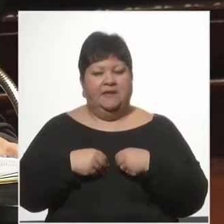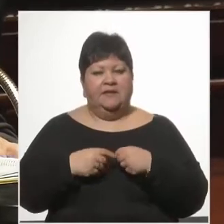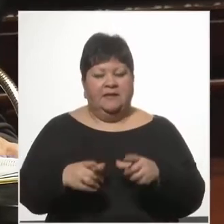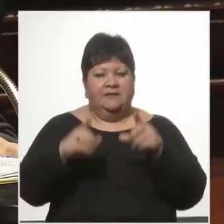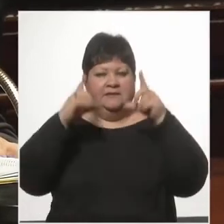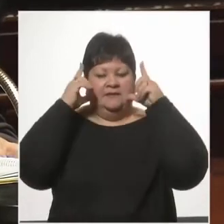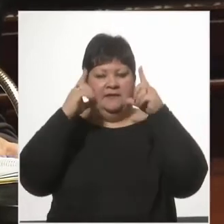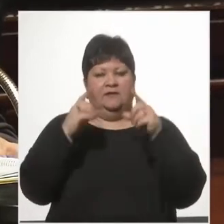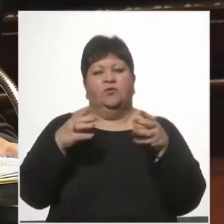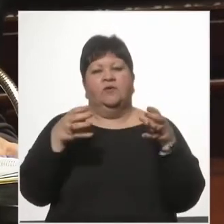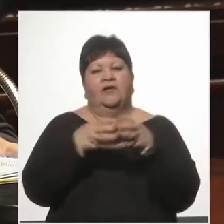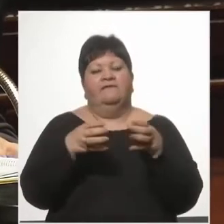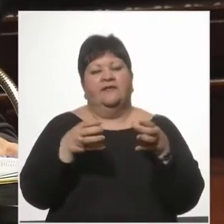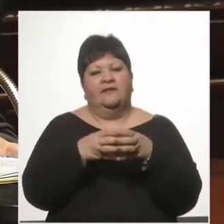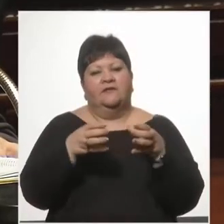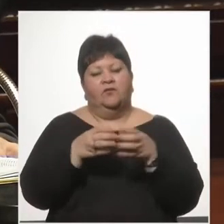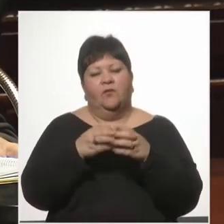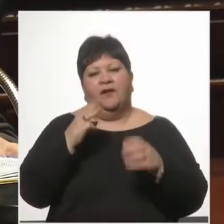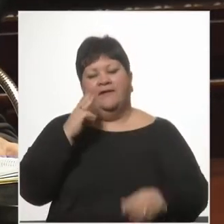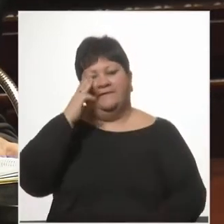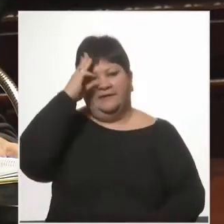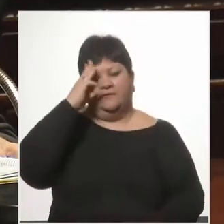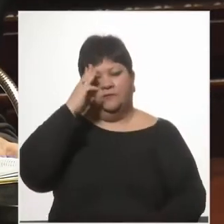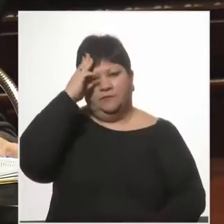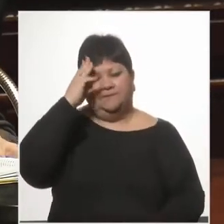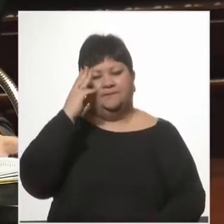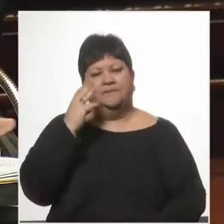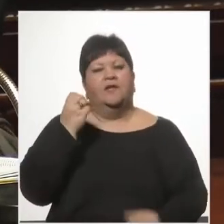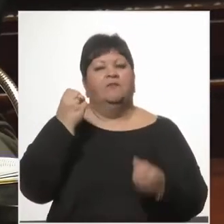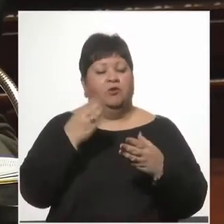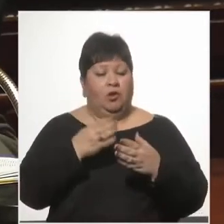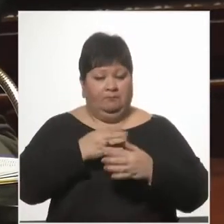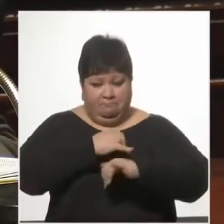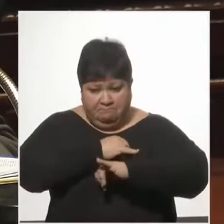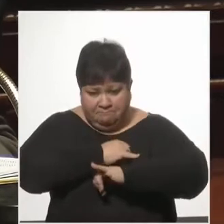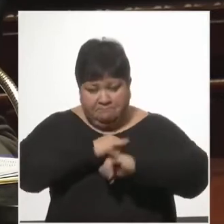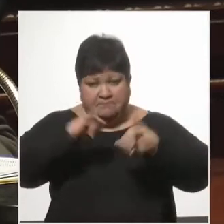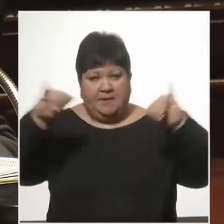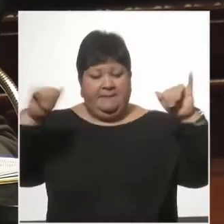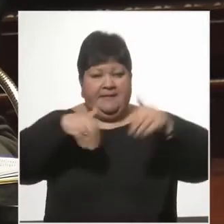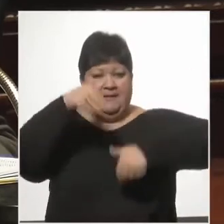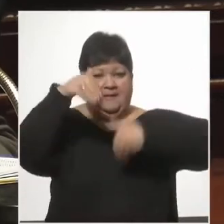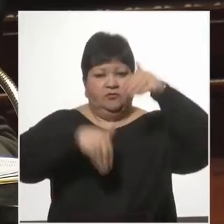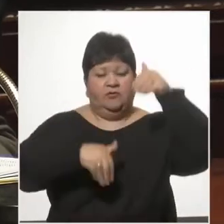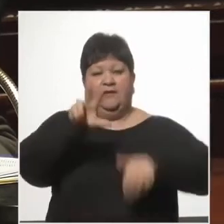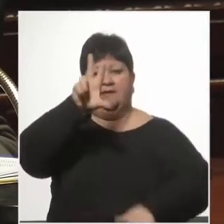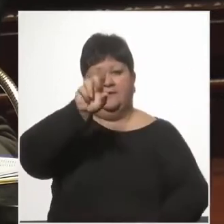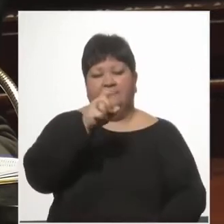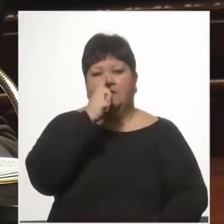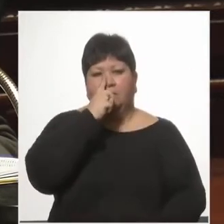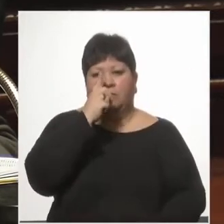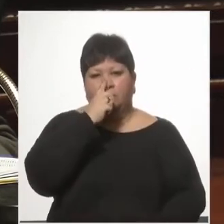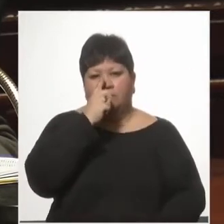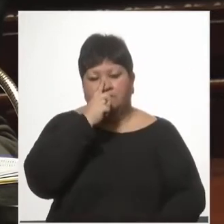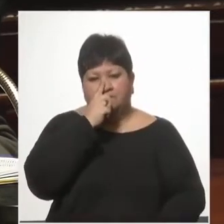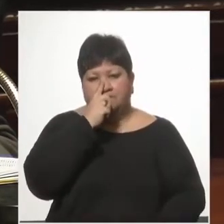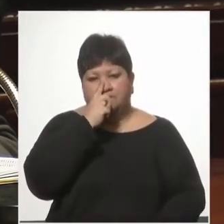Cabildo Abierto. Comienza la campaña electoral para las elecciones internas a realizarse el 30 de junio del